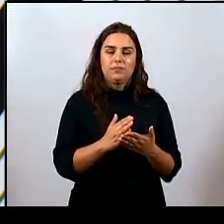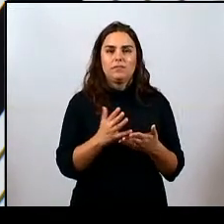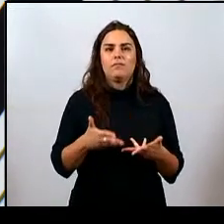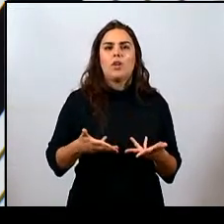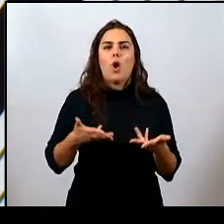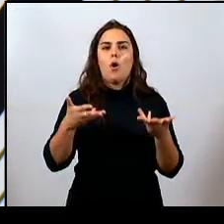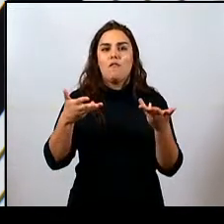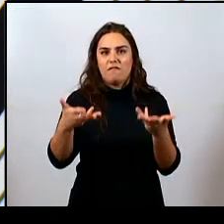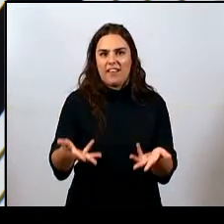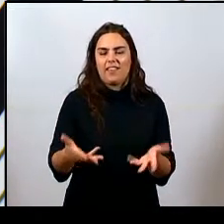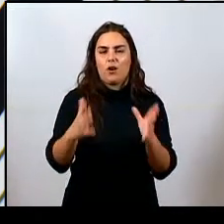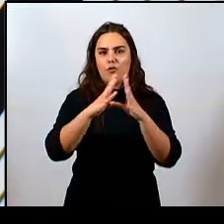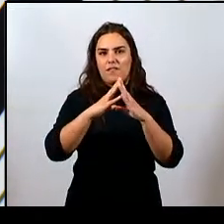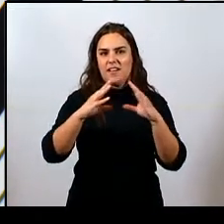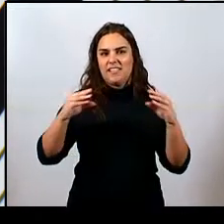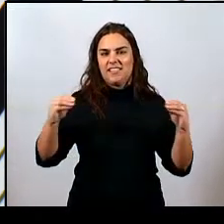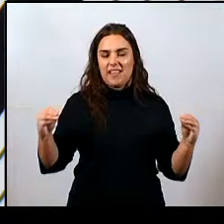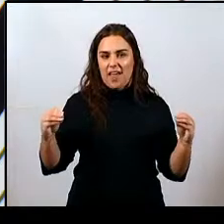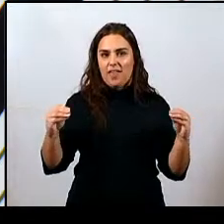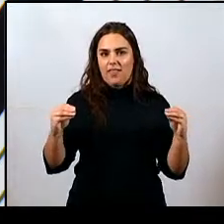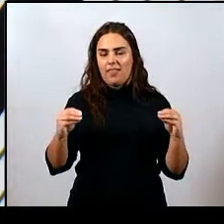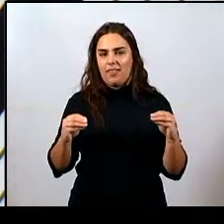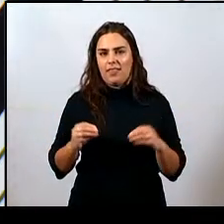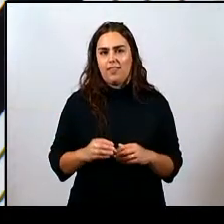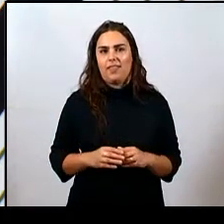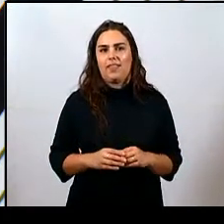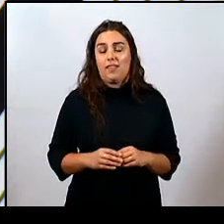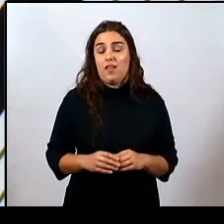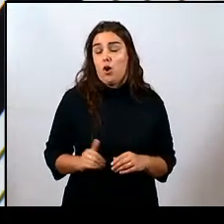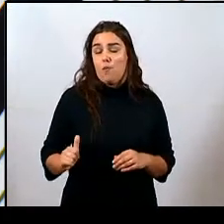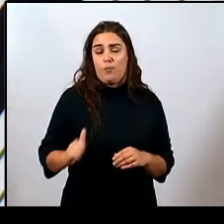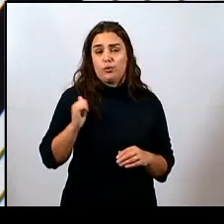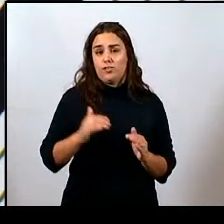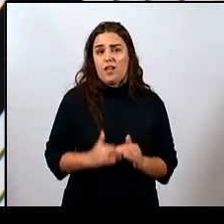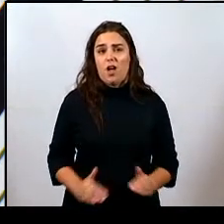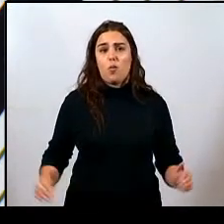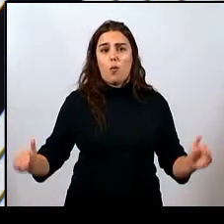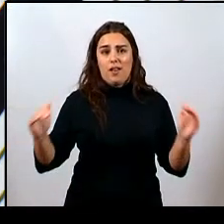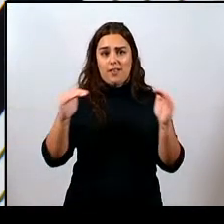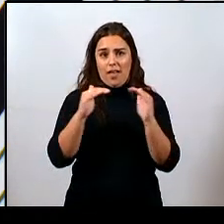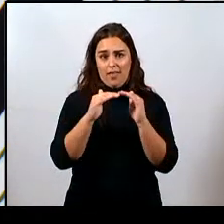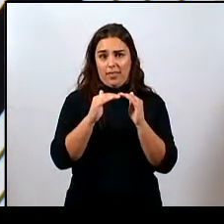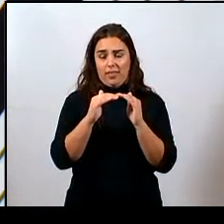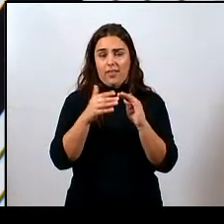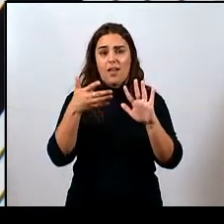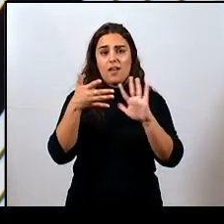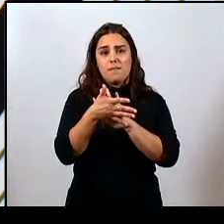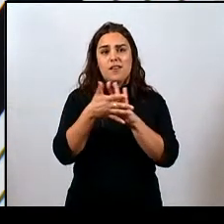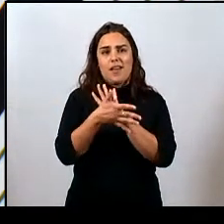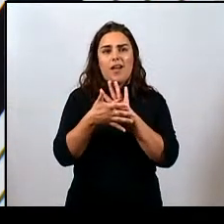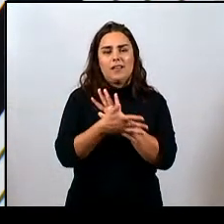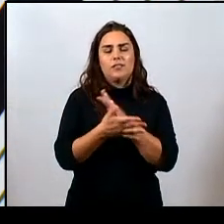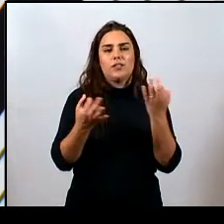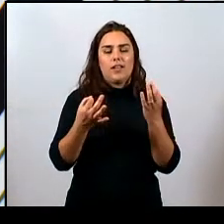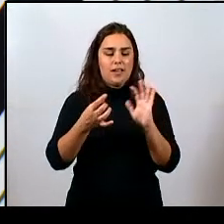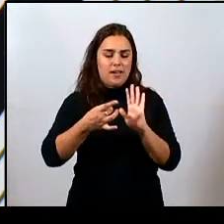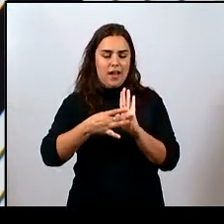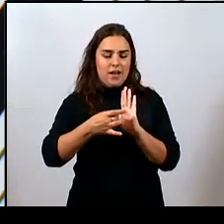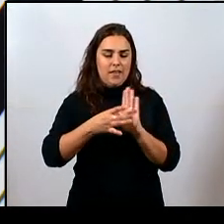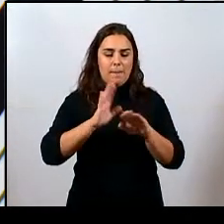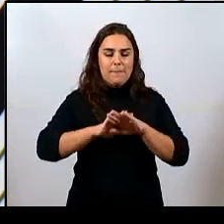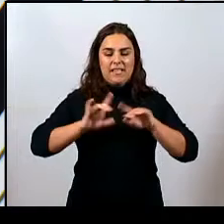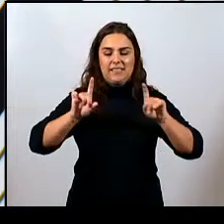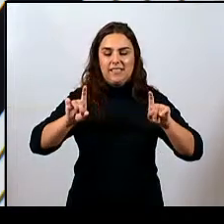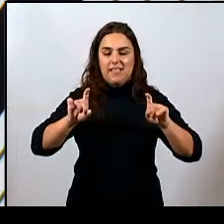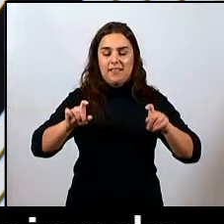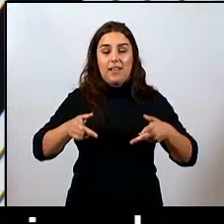ante la universidad en una igualdad de oportunidades, defendiendo una calidad en la enseñanza y de